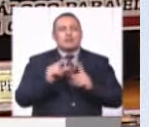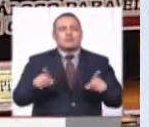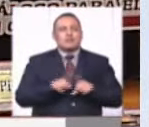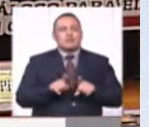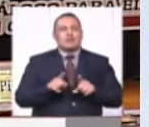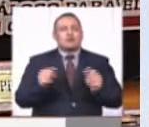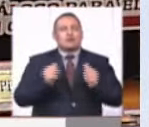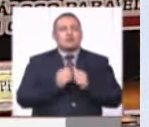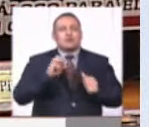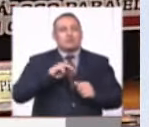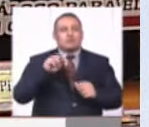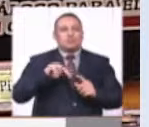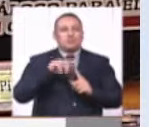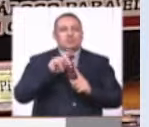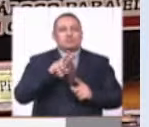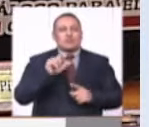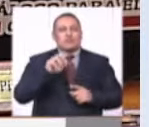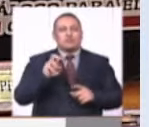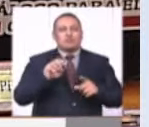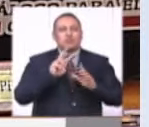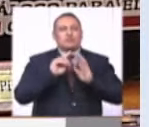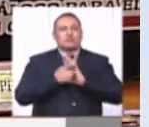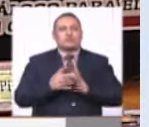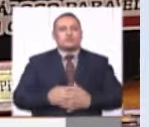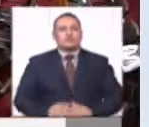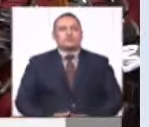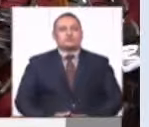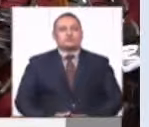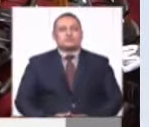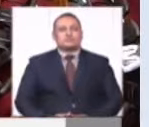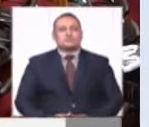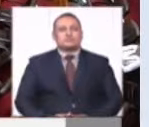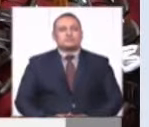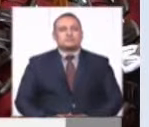congresista Montalvo Cubas por dos minutos.